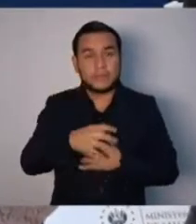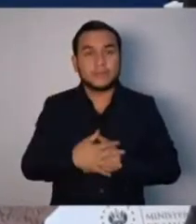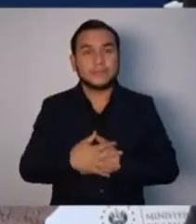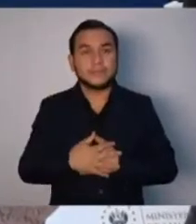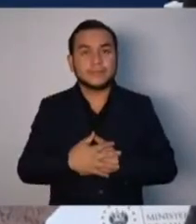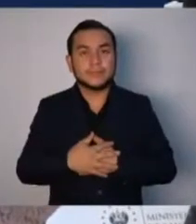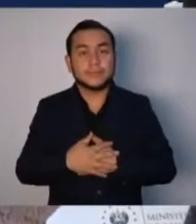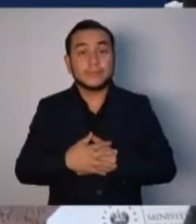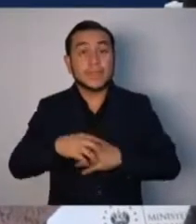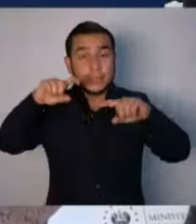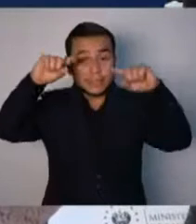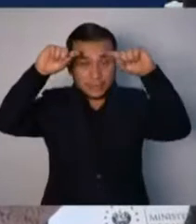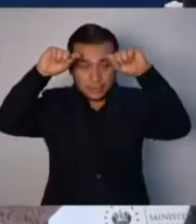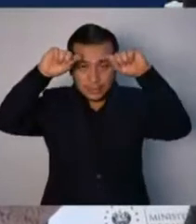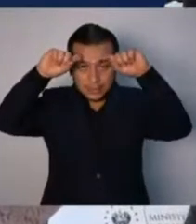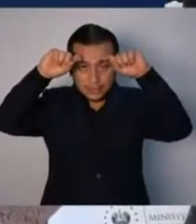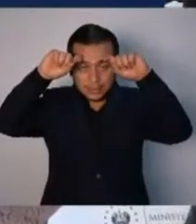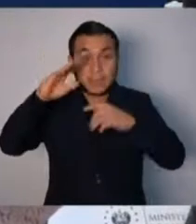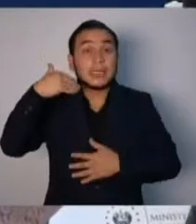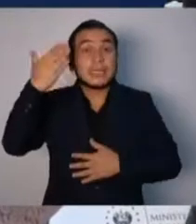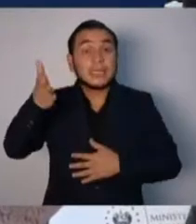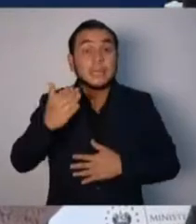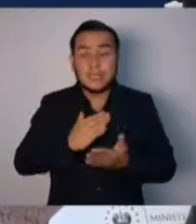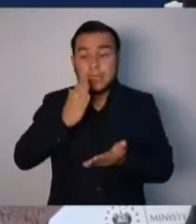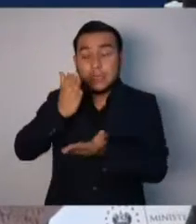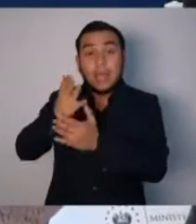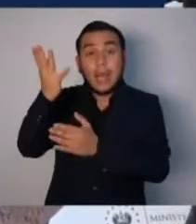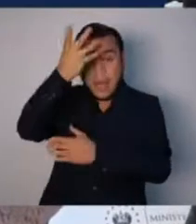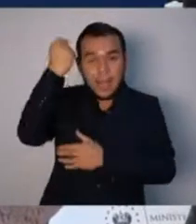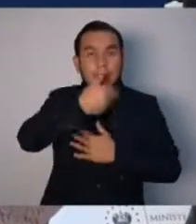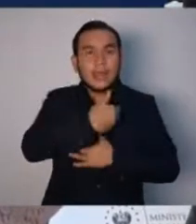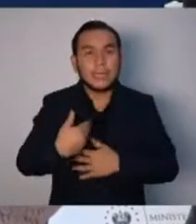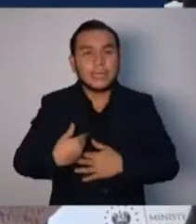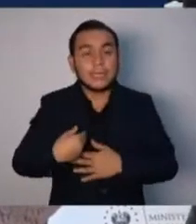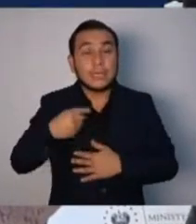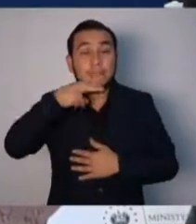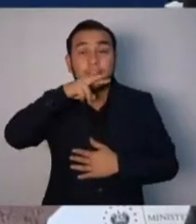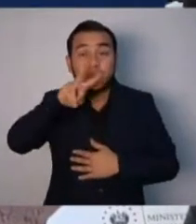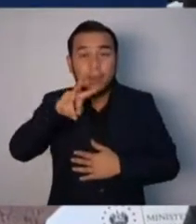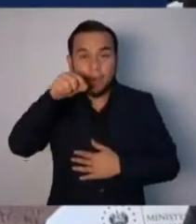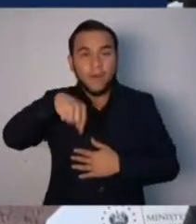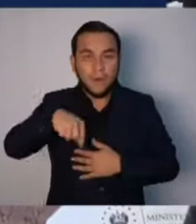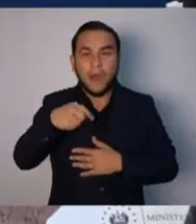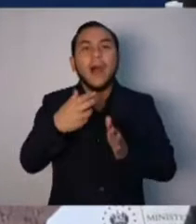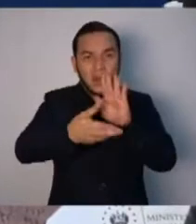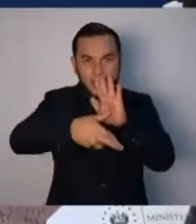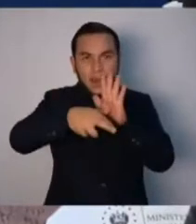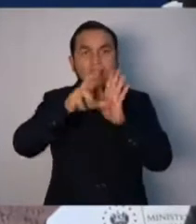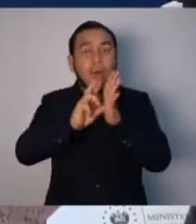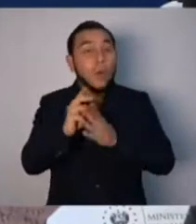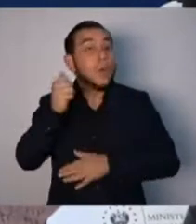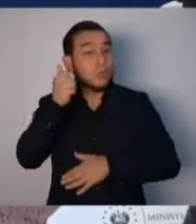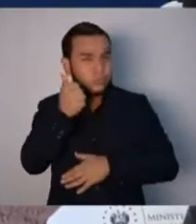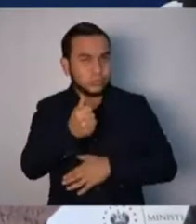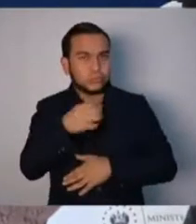saca y luego llega el fmln hoy sirviendo la restauración hoy si bien la